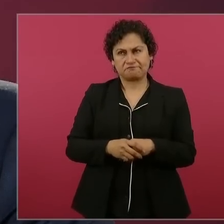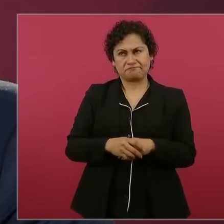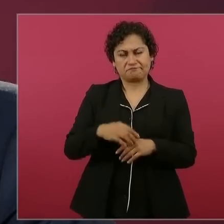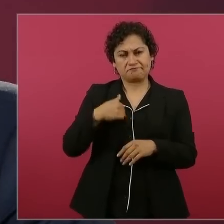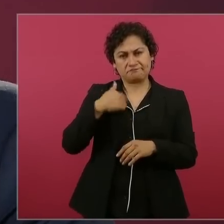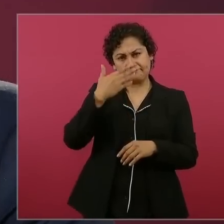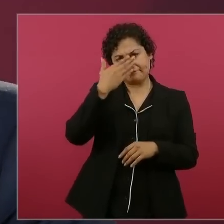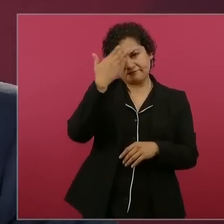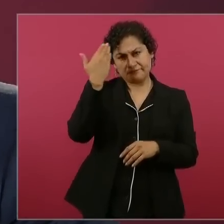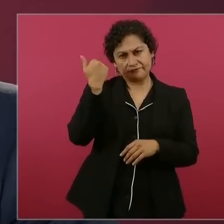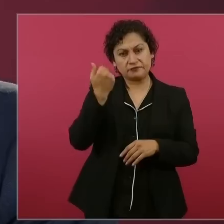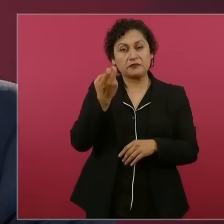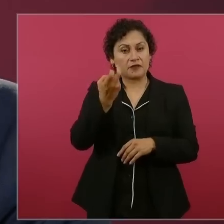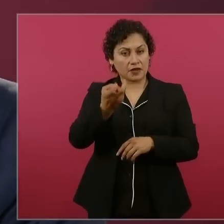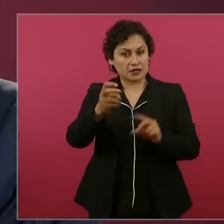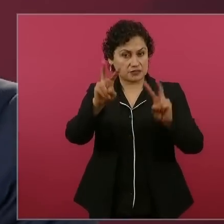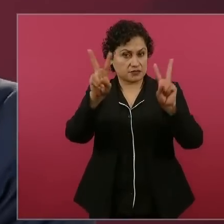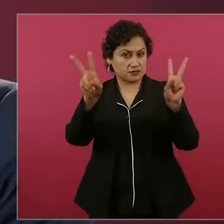el alcohol que